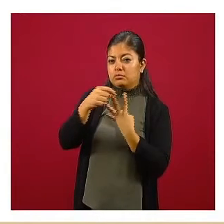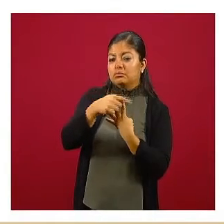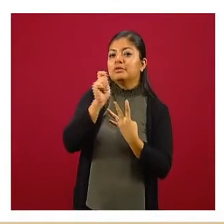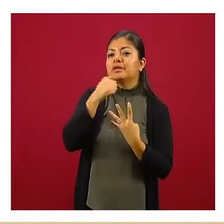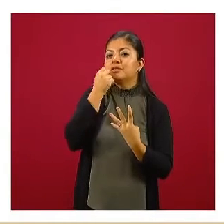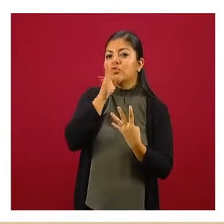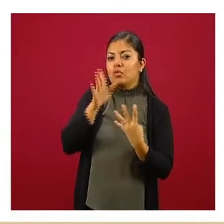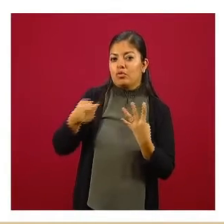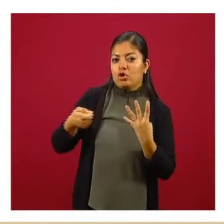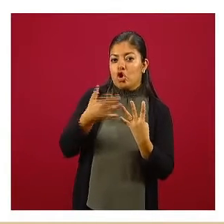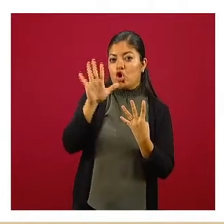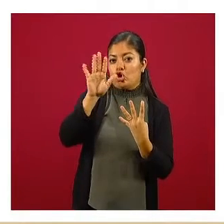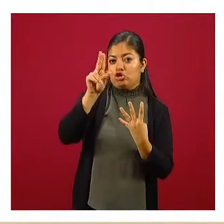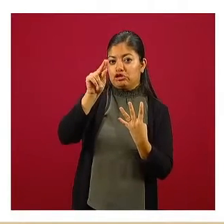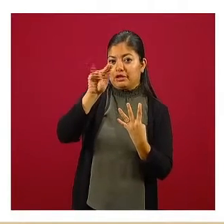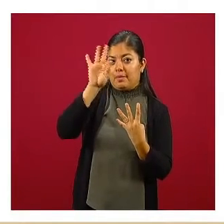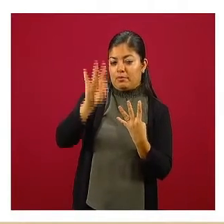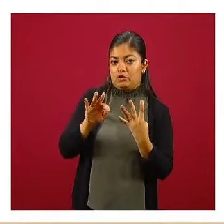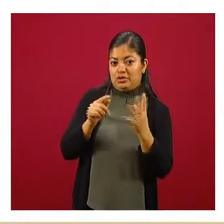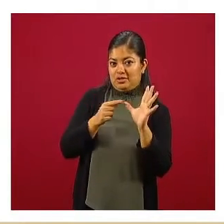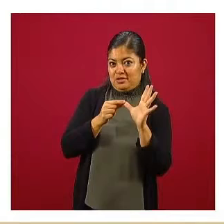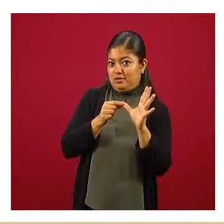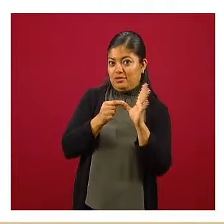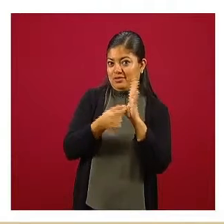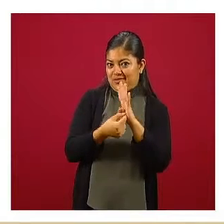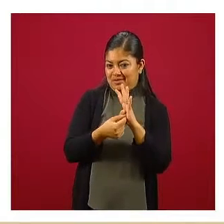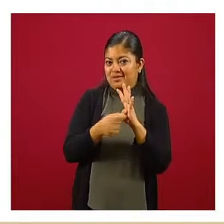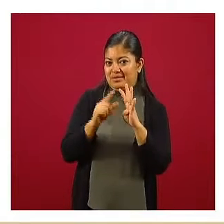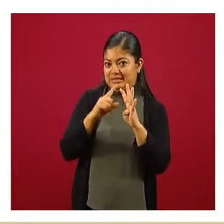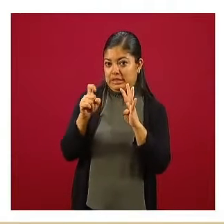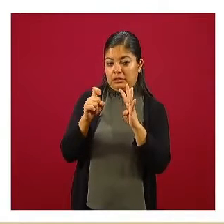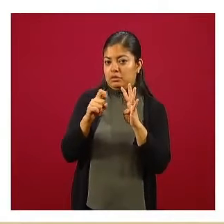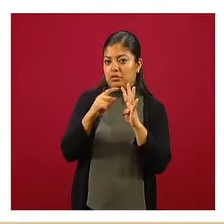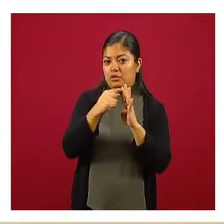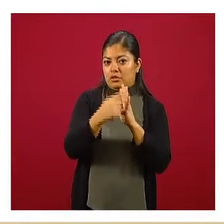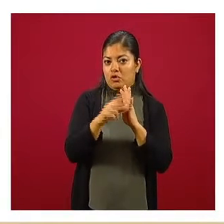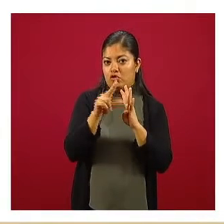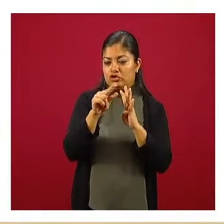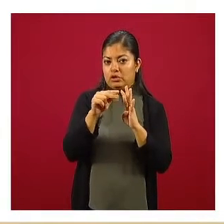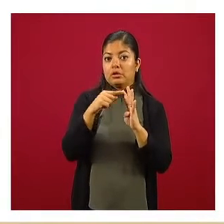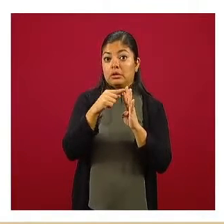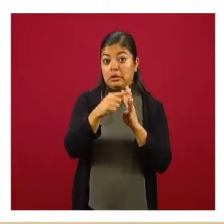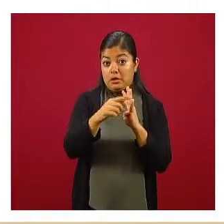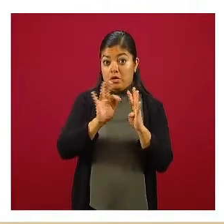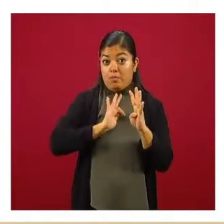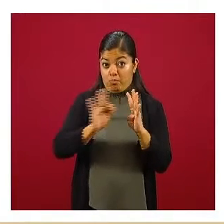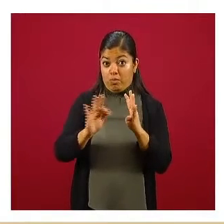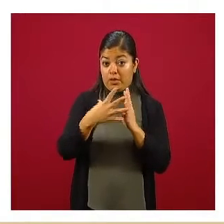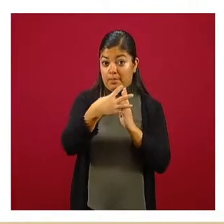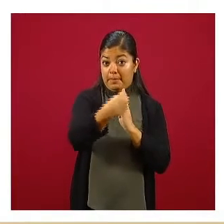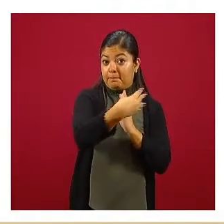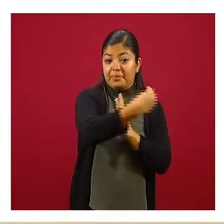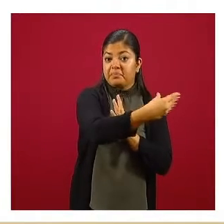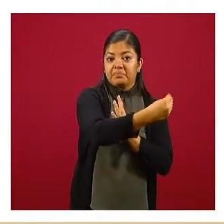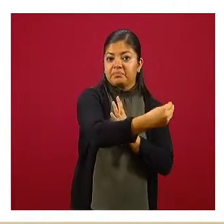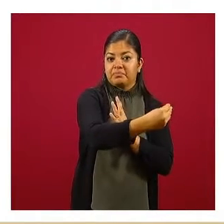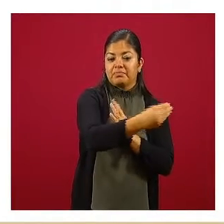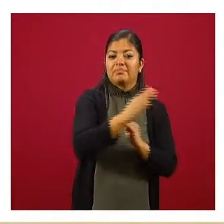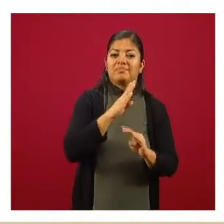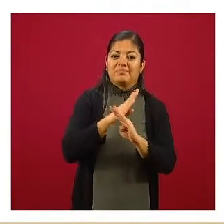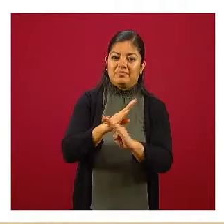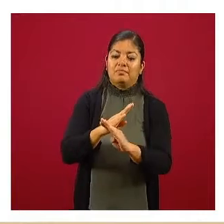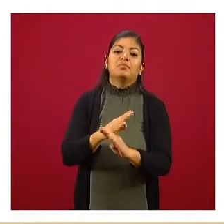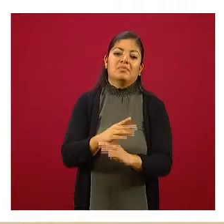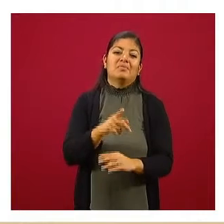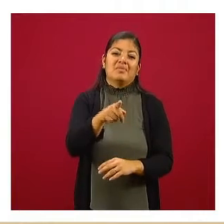80%, ya no pueden contagiar y por lo tanto ya no se puede propagar la enfermedad. Y la metáfora o